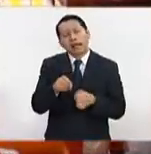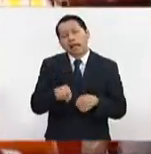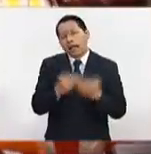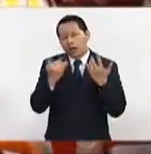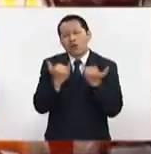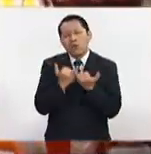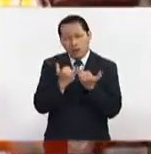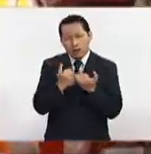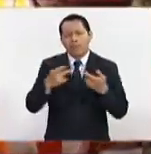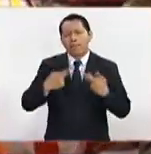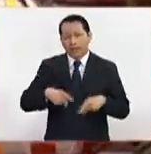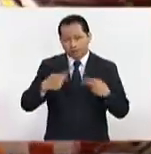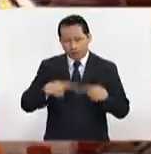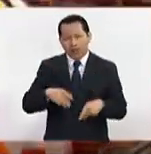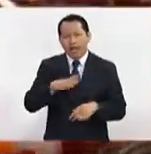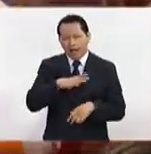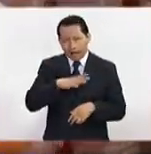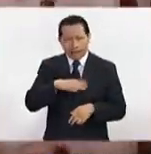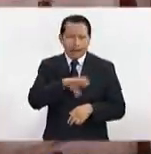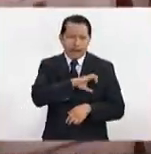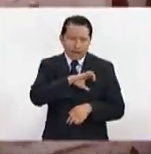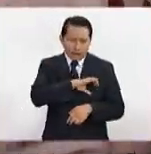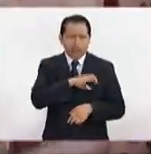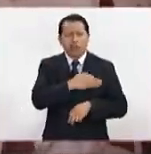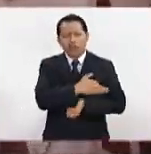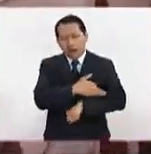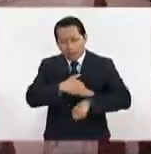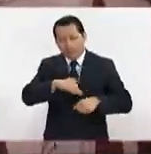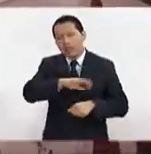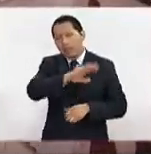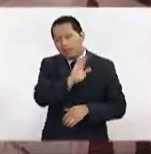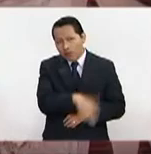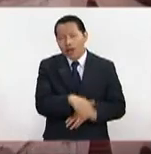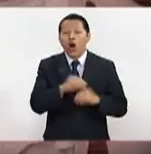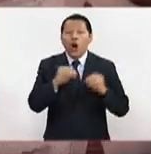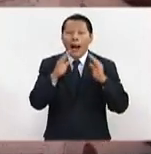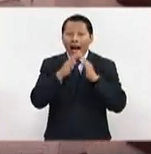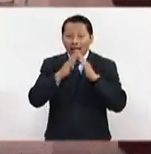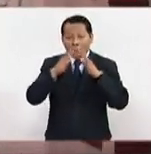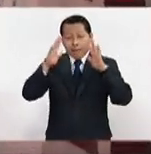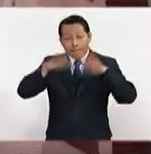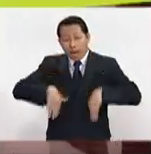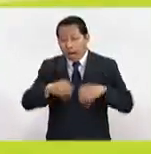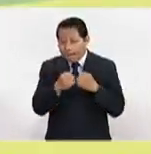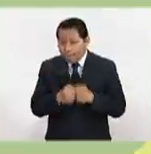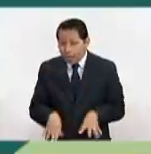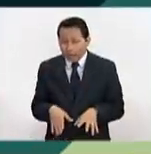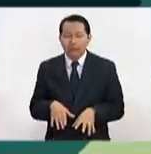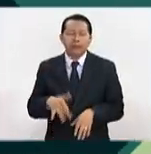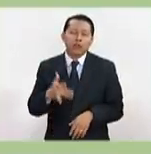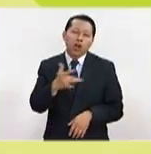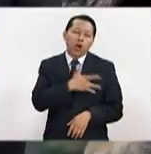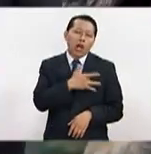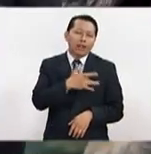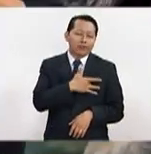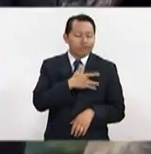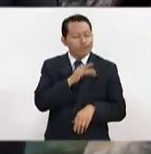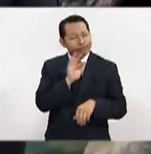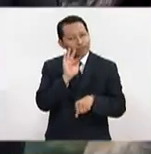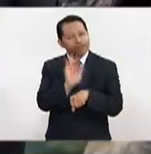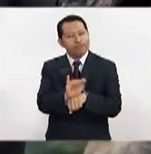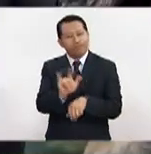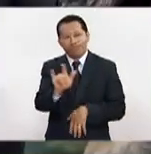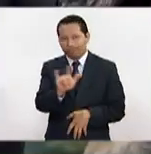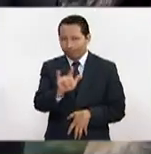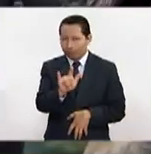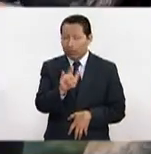de la gente que tuvo pérdidas de seres queridos, así como sus hogares. Nuestro corazón con todos ustedes. Esto